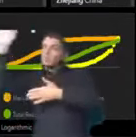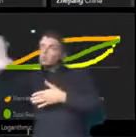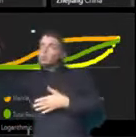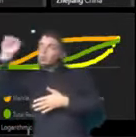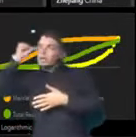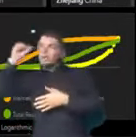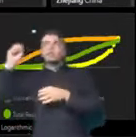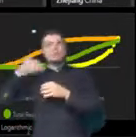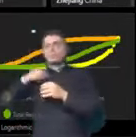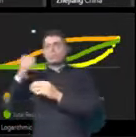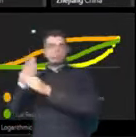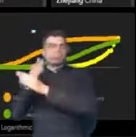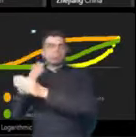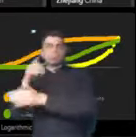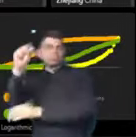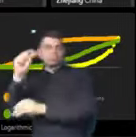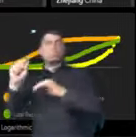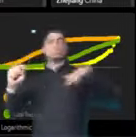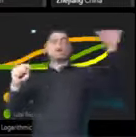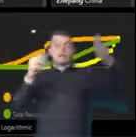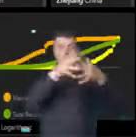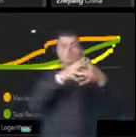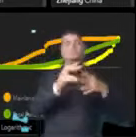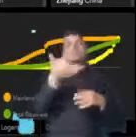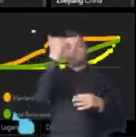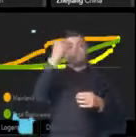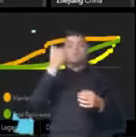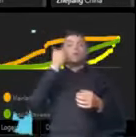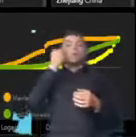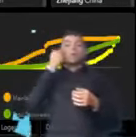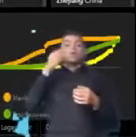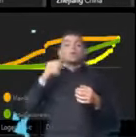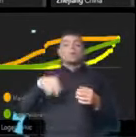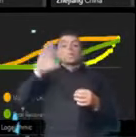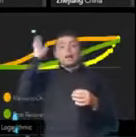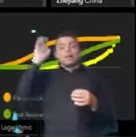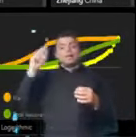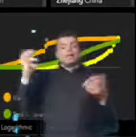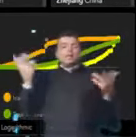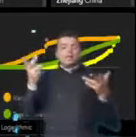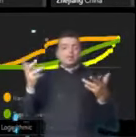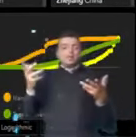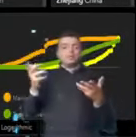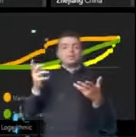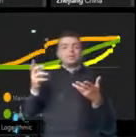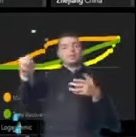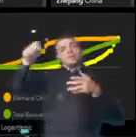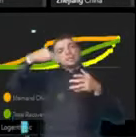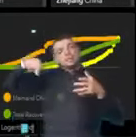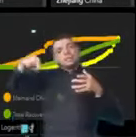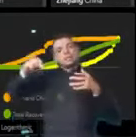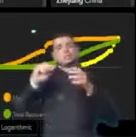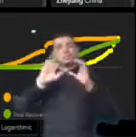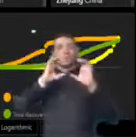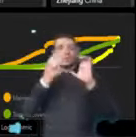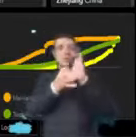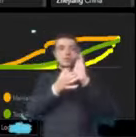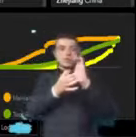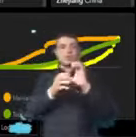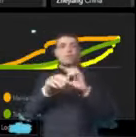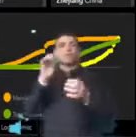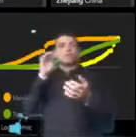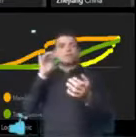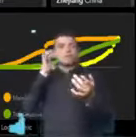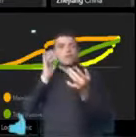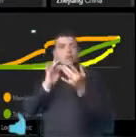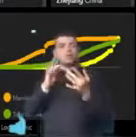los países de aquí, de esta parte del continente, y sobre todo los países donde hace parte GanoExcel y GanoITouch, podemos ver que en Perú en este momento